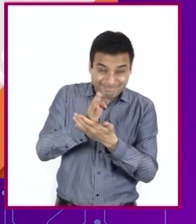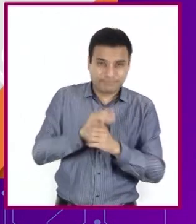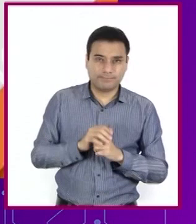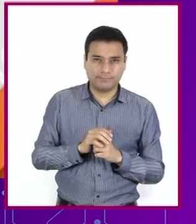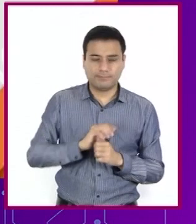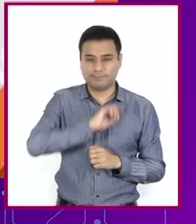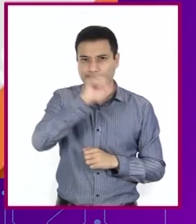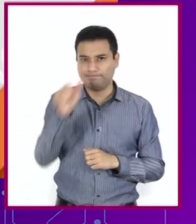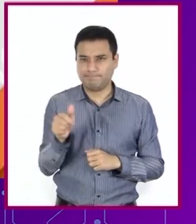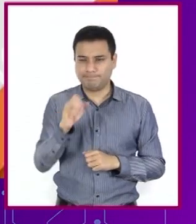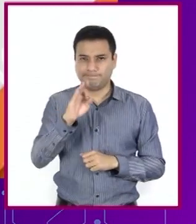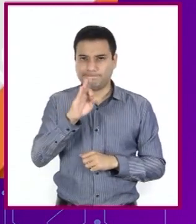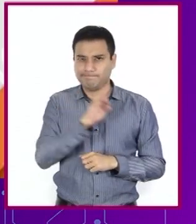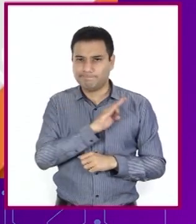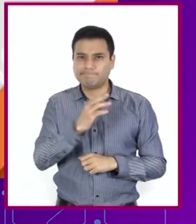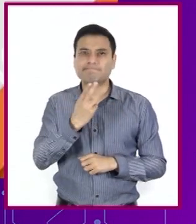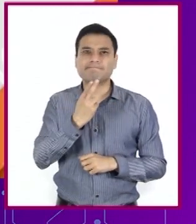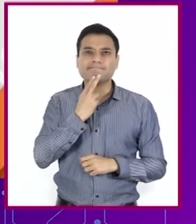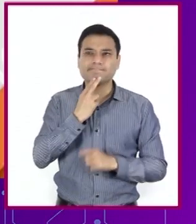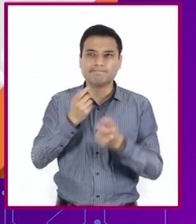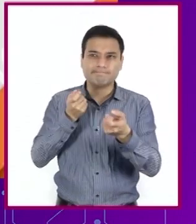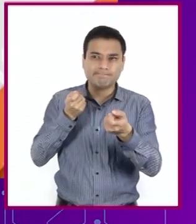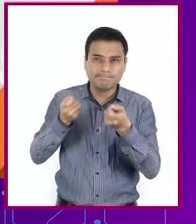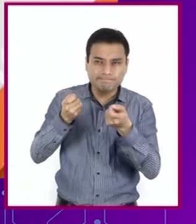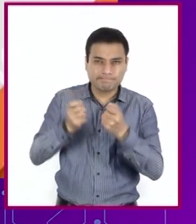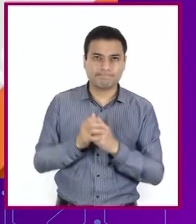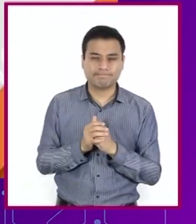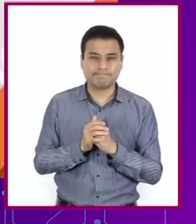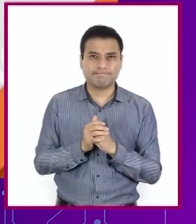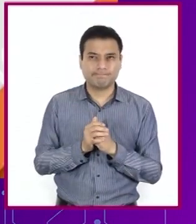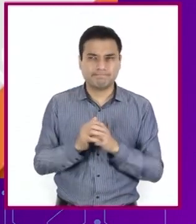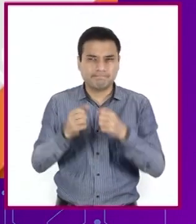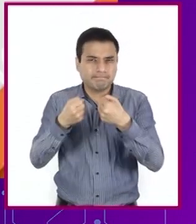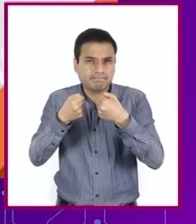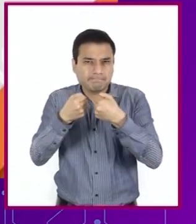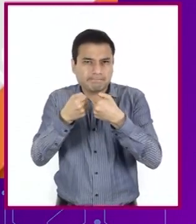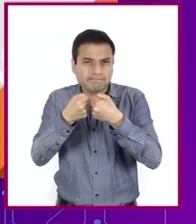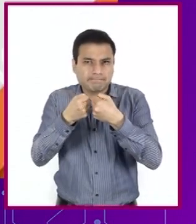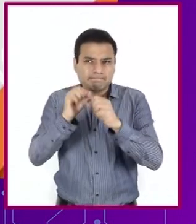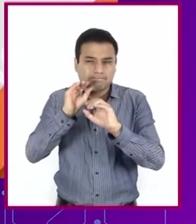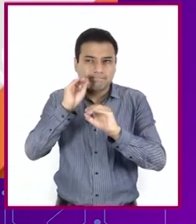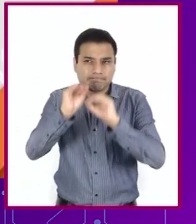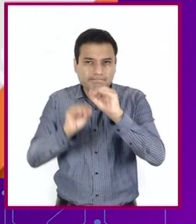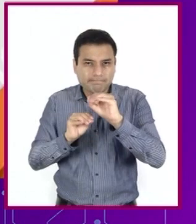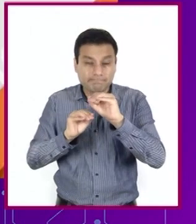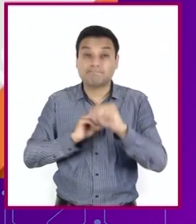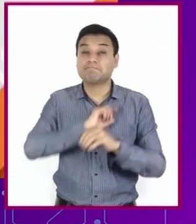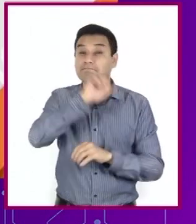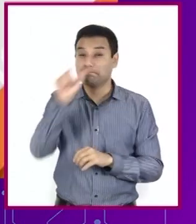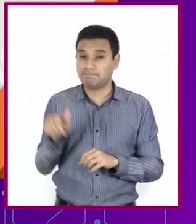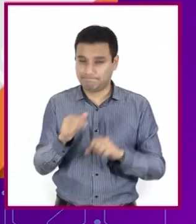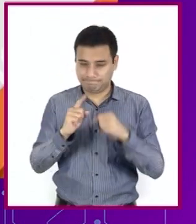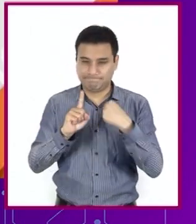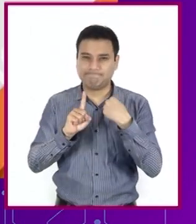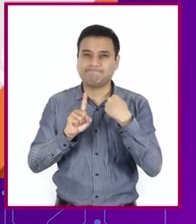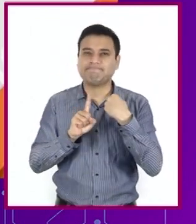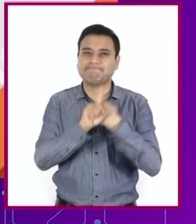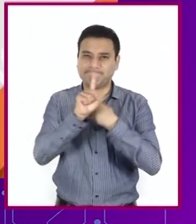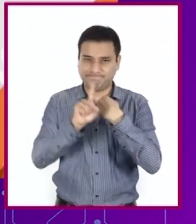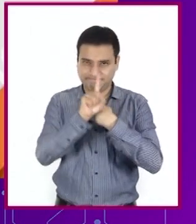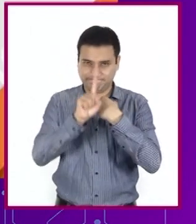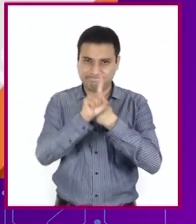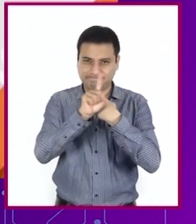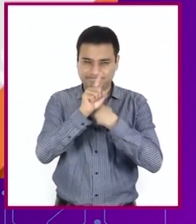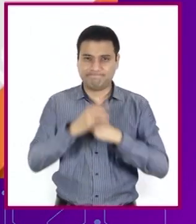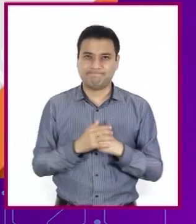sus rivalidades. Las fronteras trazadas fueron una causa de conflictos posteriores entre las